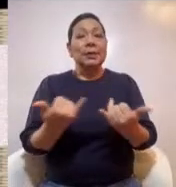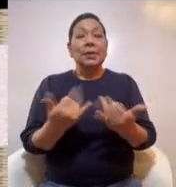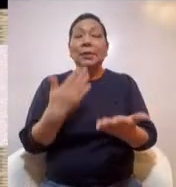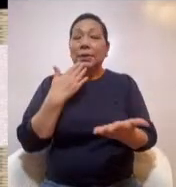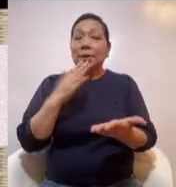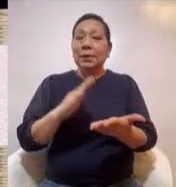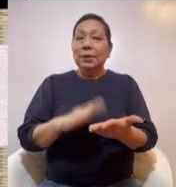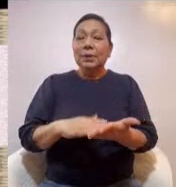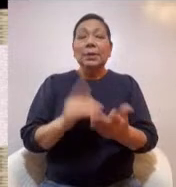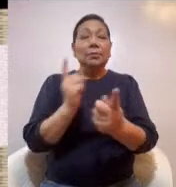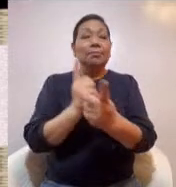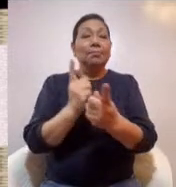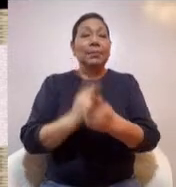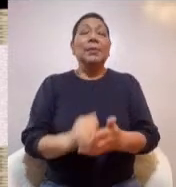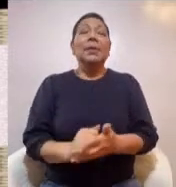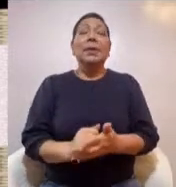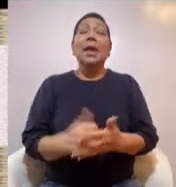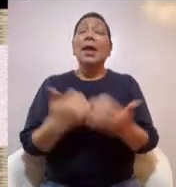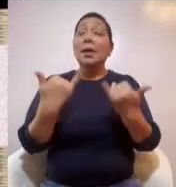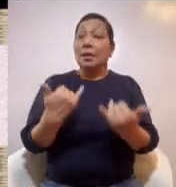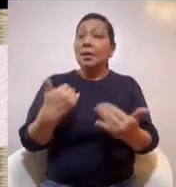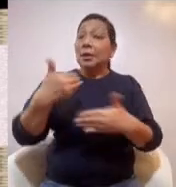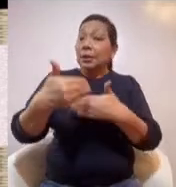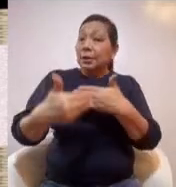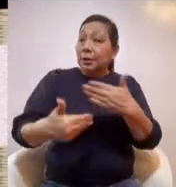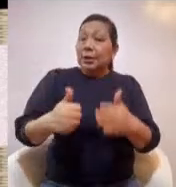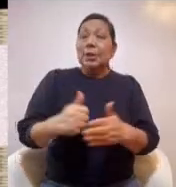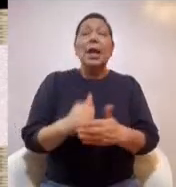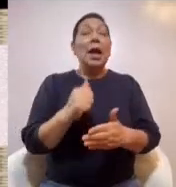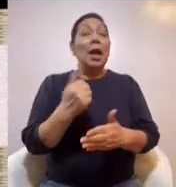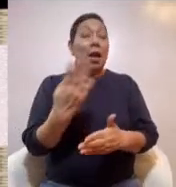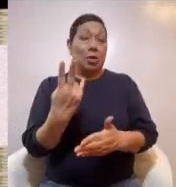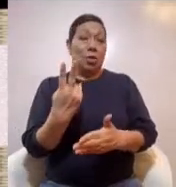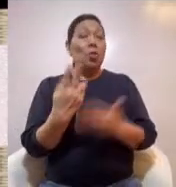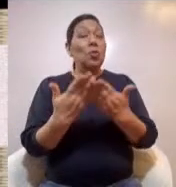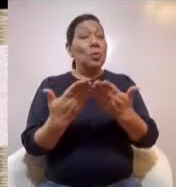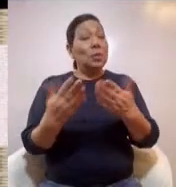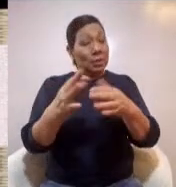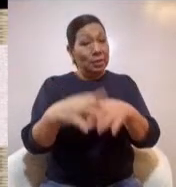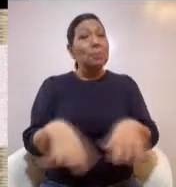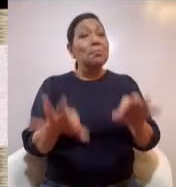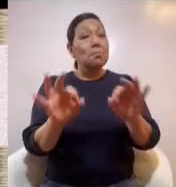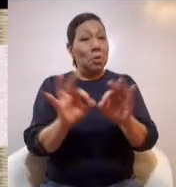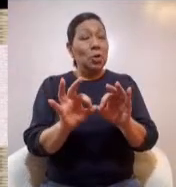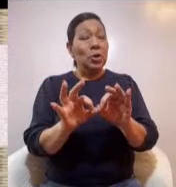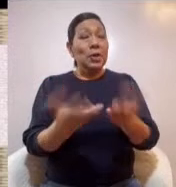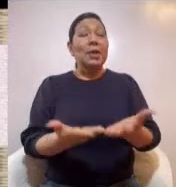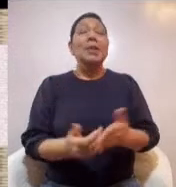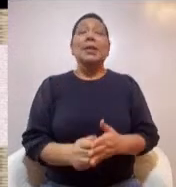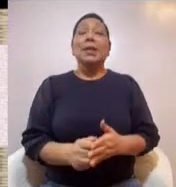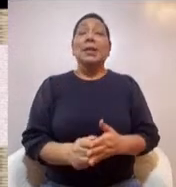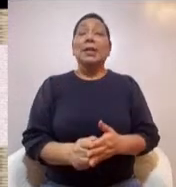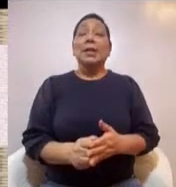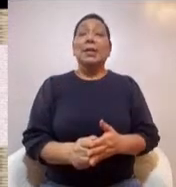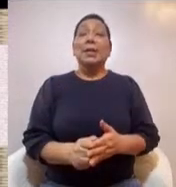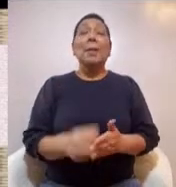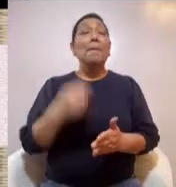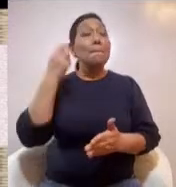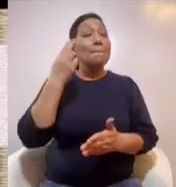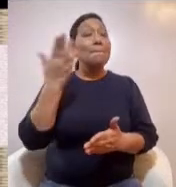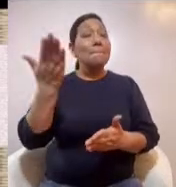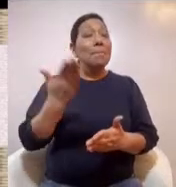repara el daño del que ella ha sido víctima. Y en ese proceso hay dos elementos fundamentales,